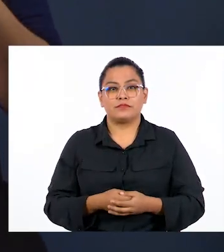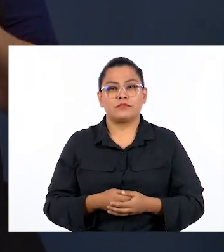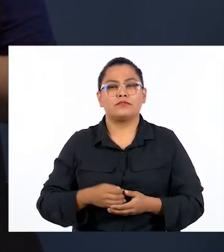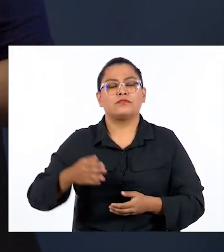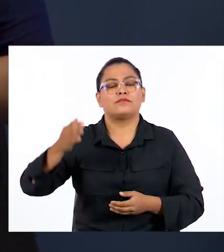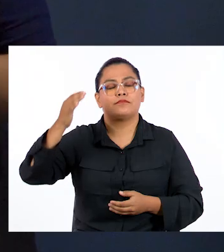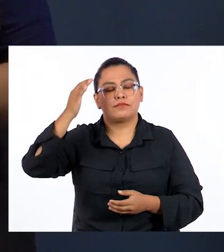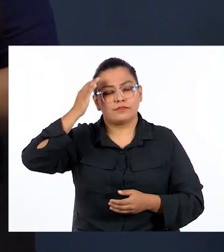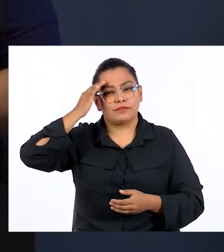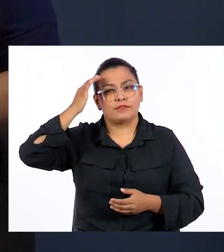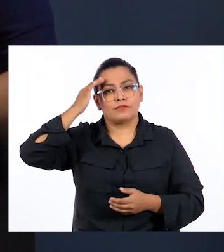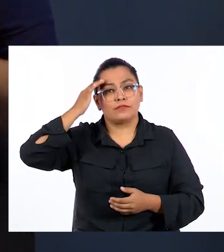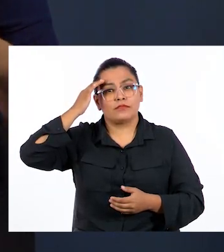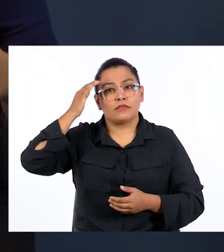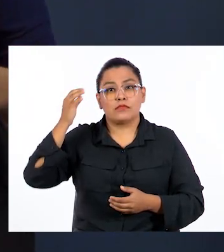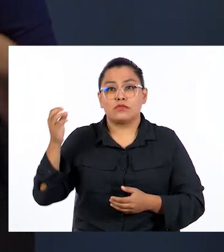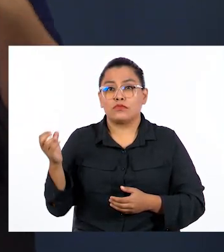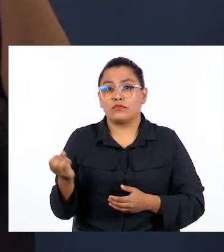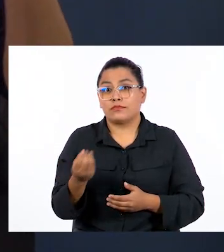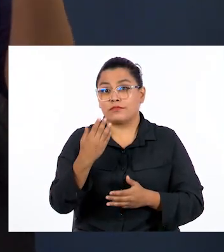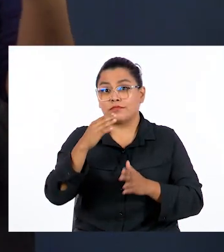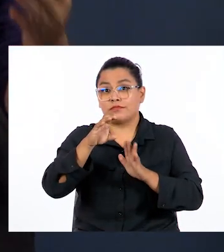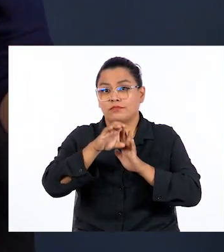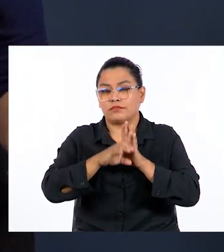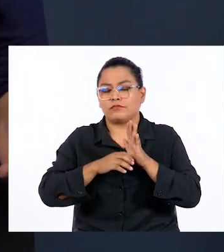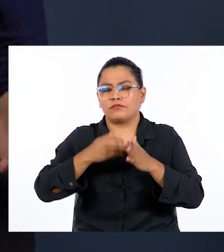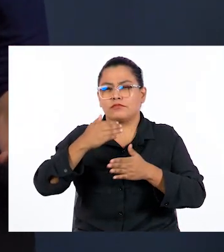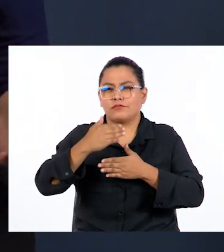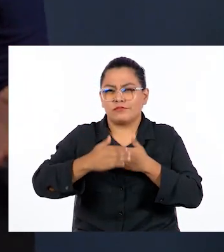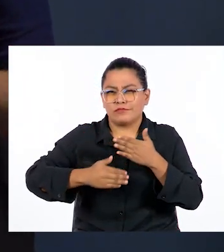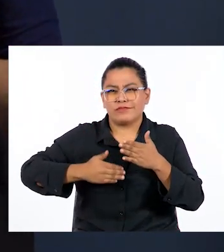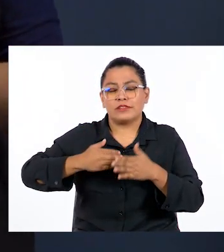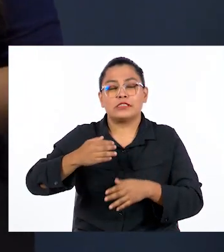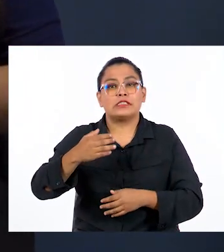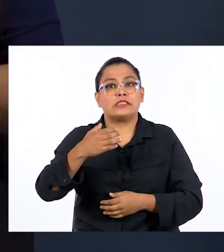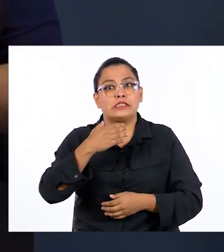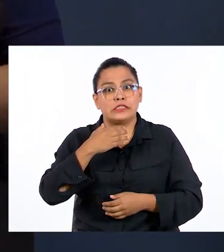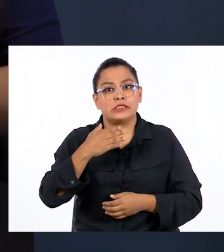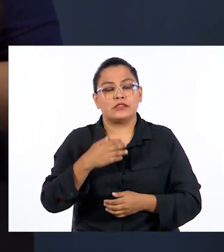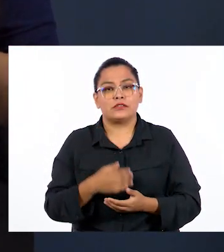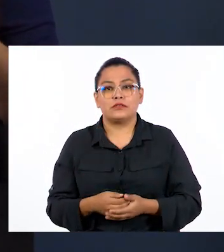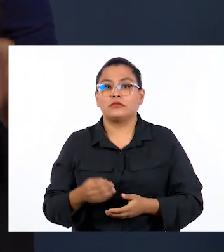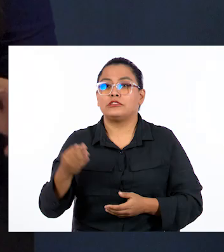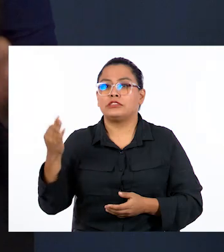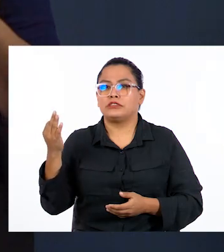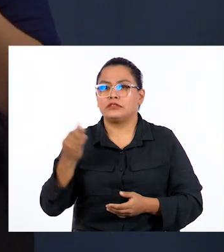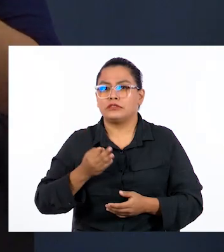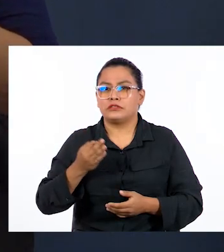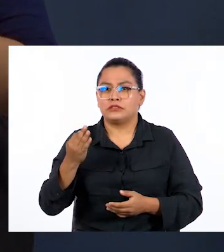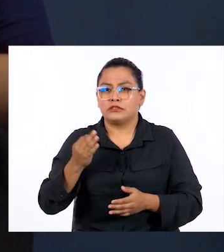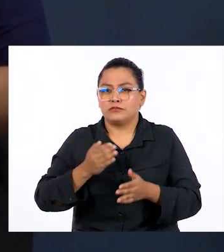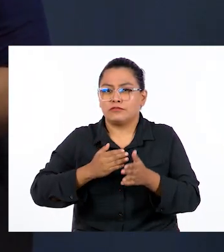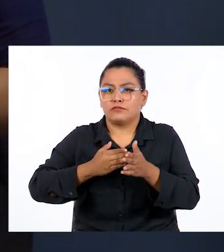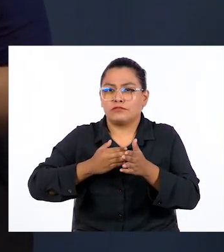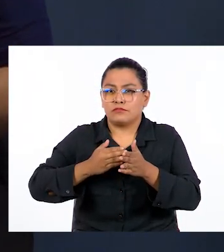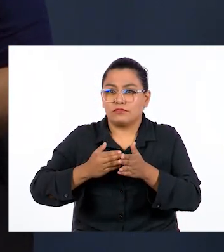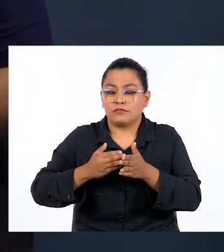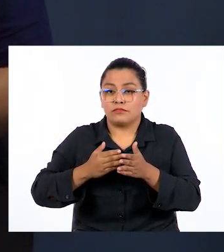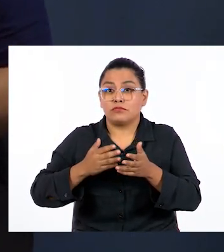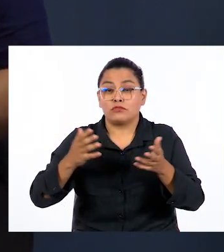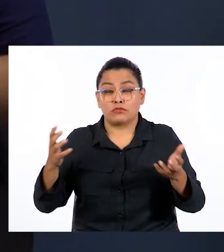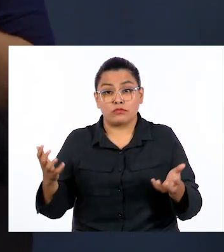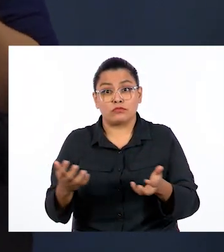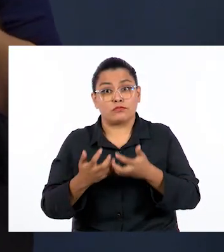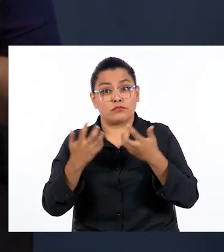Sabemos que la actualización curricular es un proceso bastante complejo y que necesita hacerse a partir de una investigación